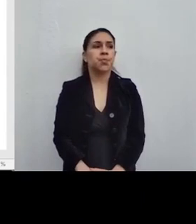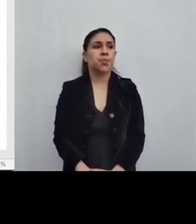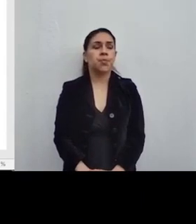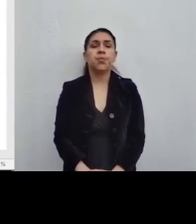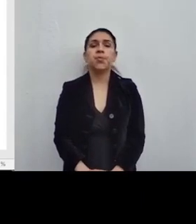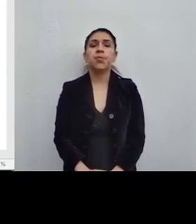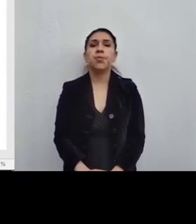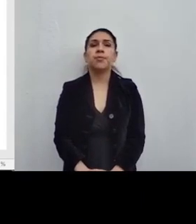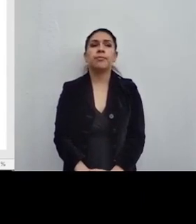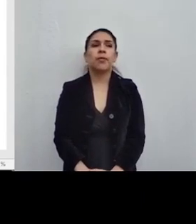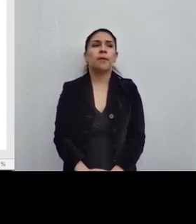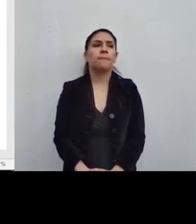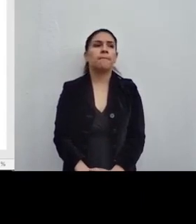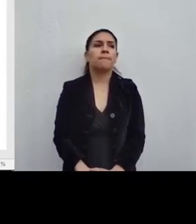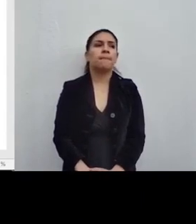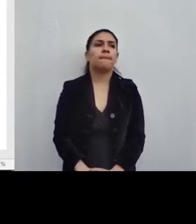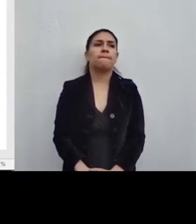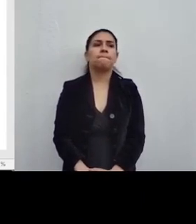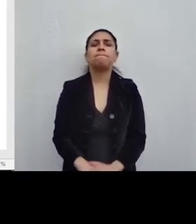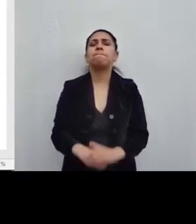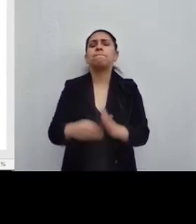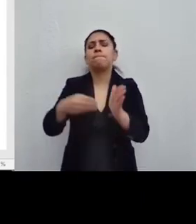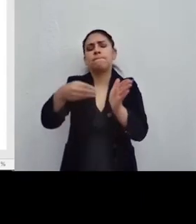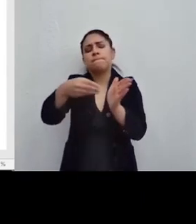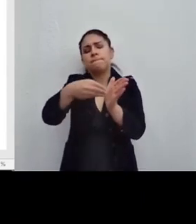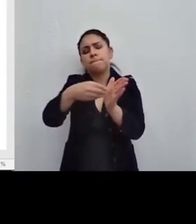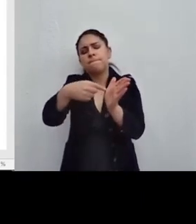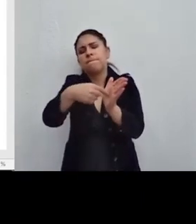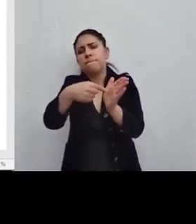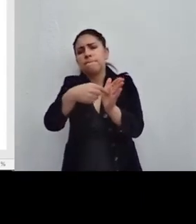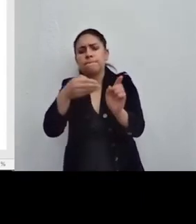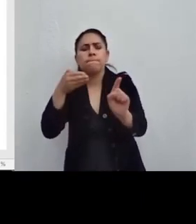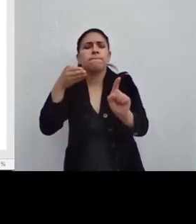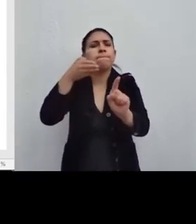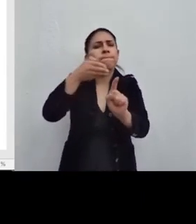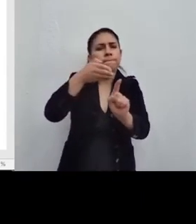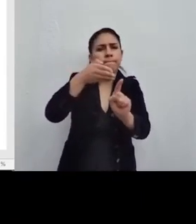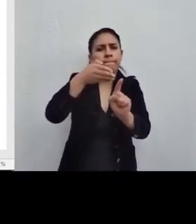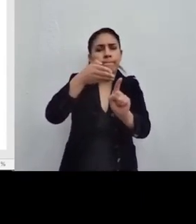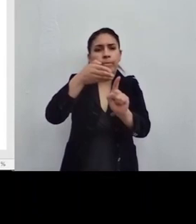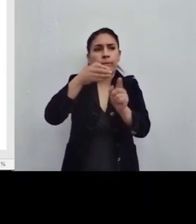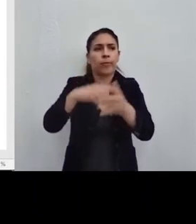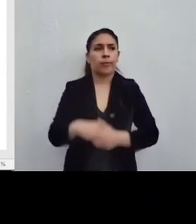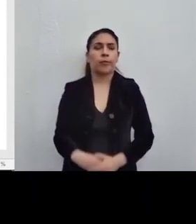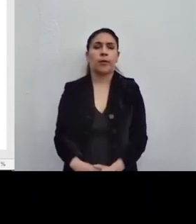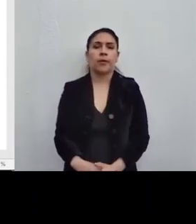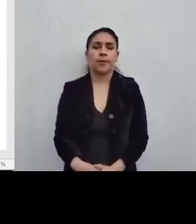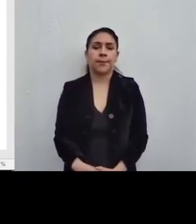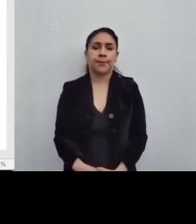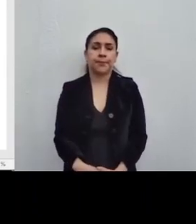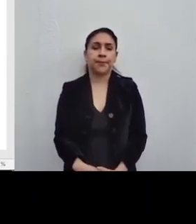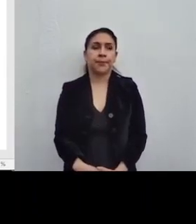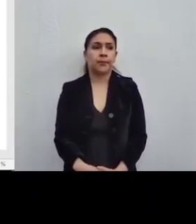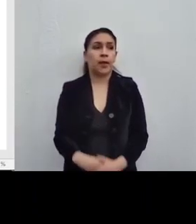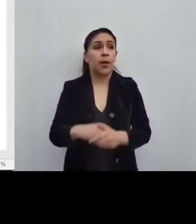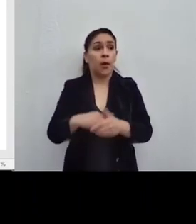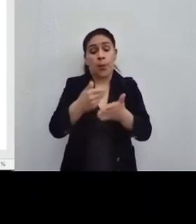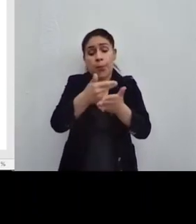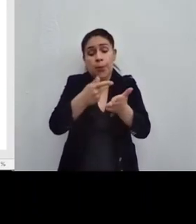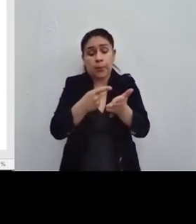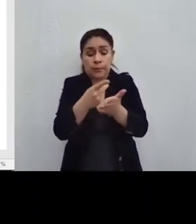El sistema tiene como objeto la coordinación y seguimiento continuo de los programas, acciones